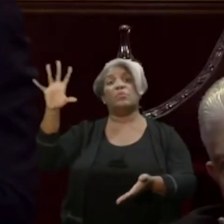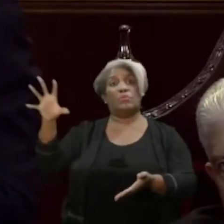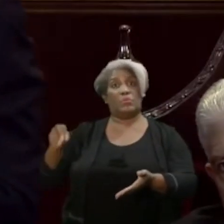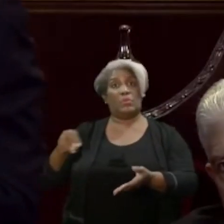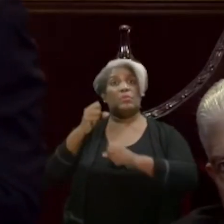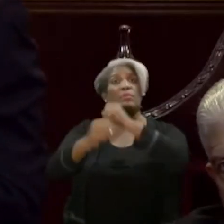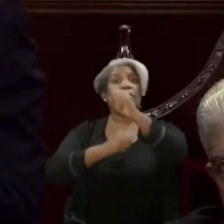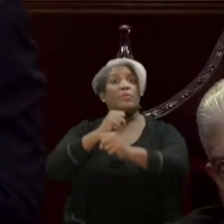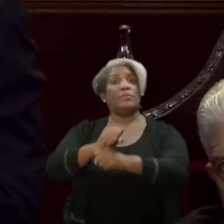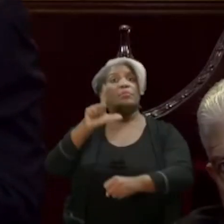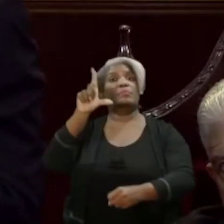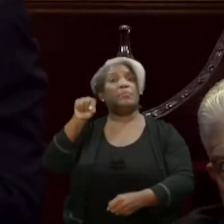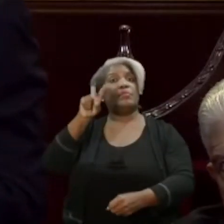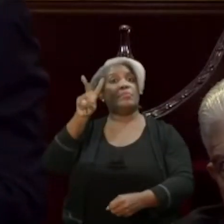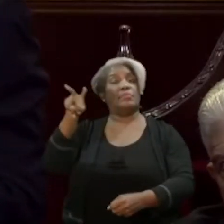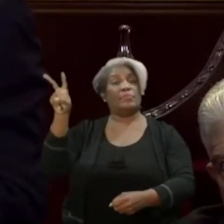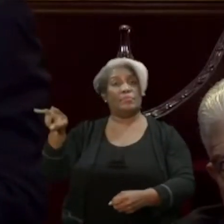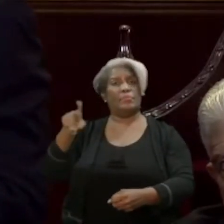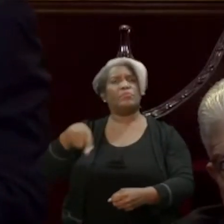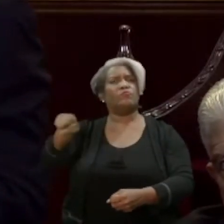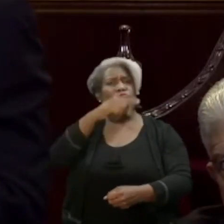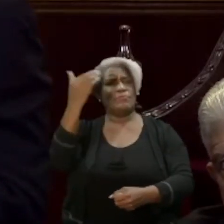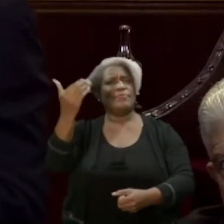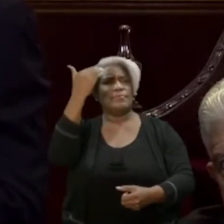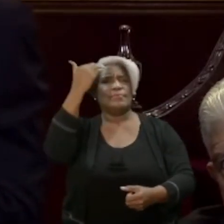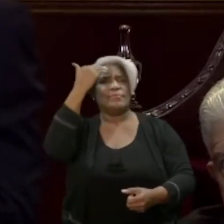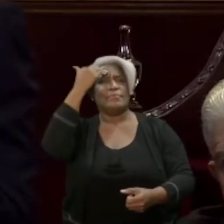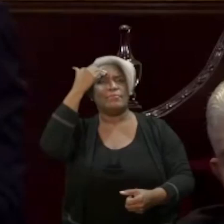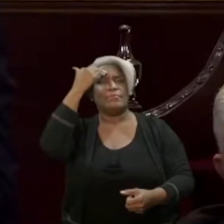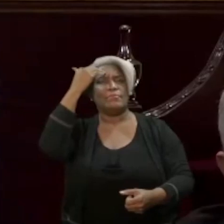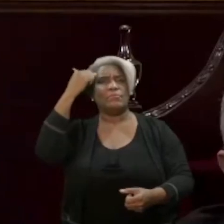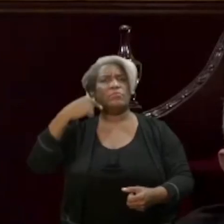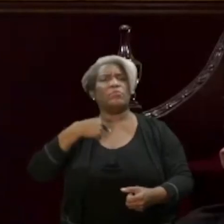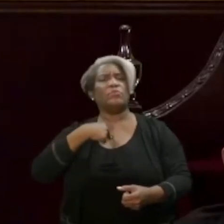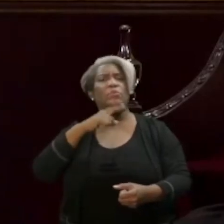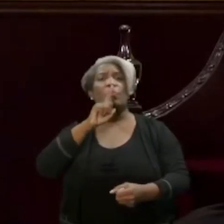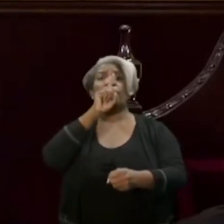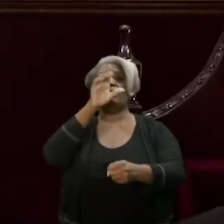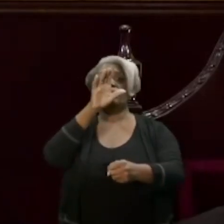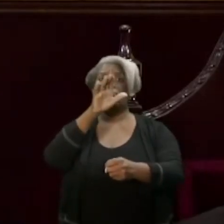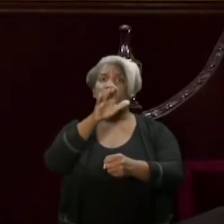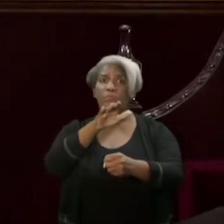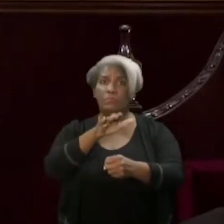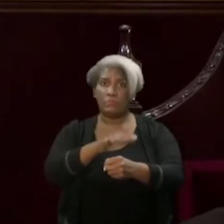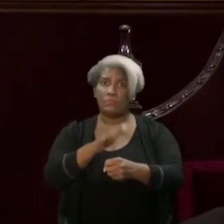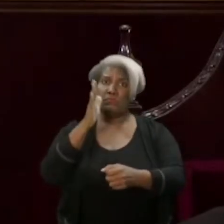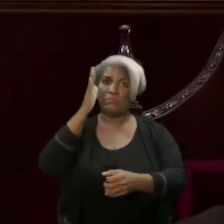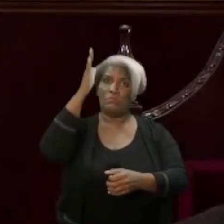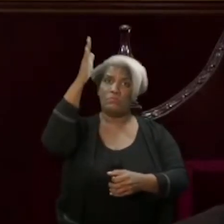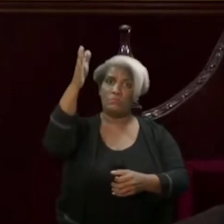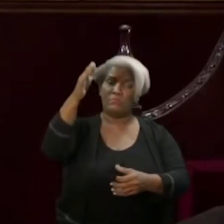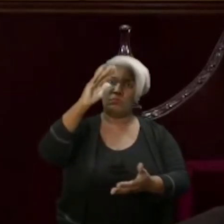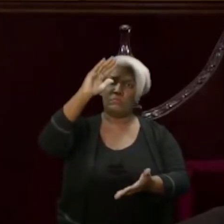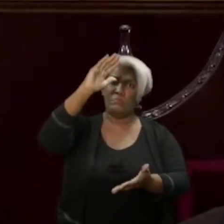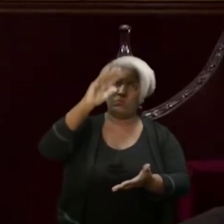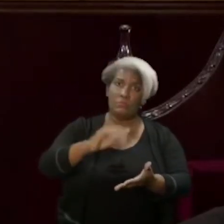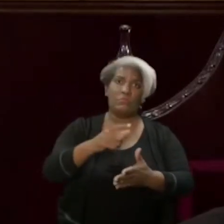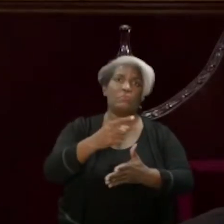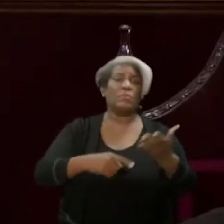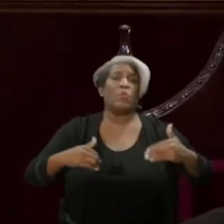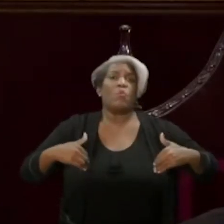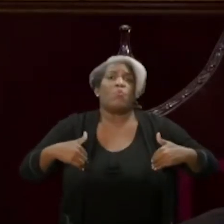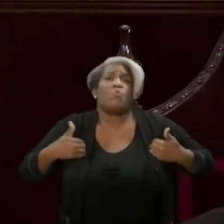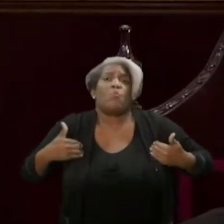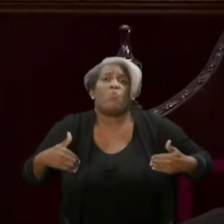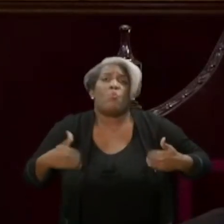año. Como conocen ustedes, tengo el firme compromiso de lograr la reducción de los embarazos en adolescentes y